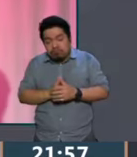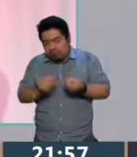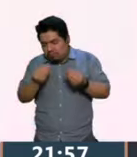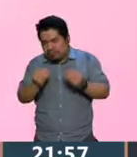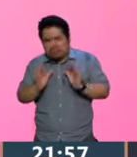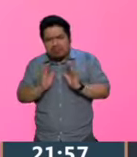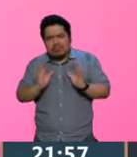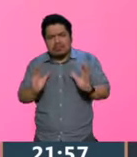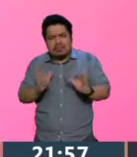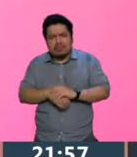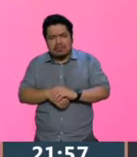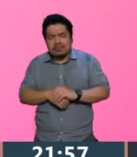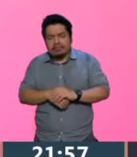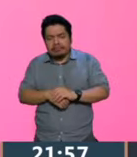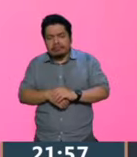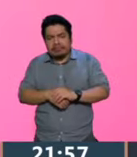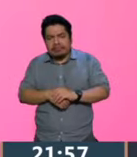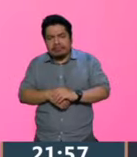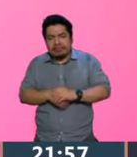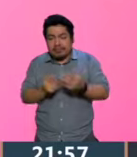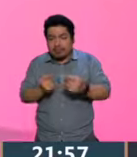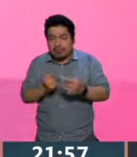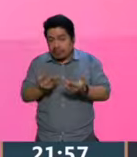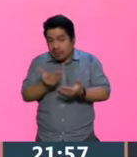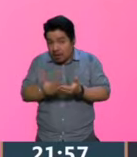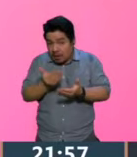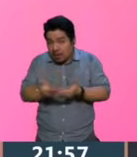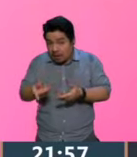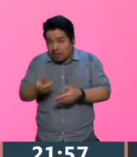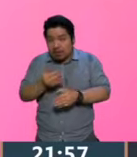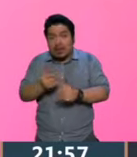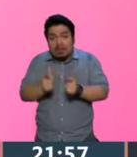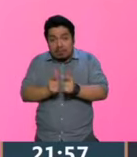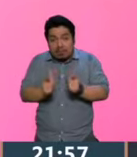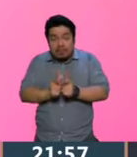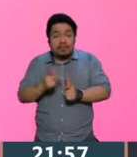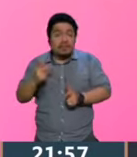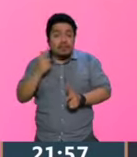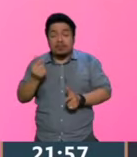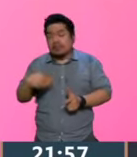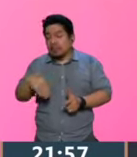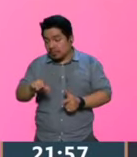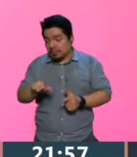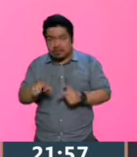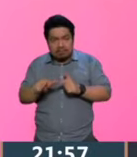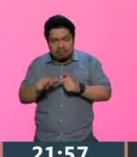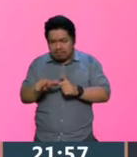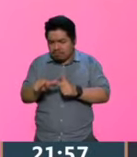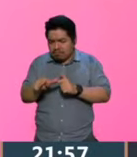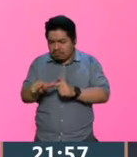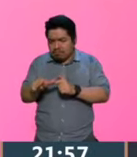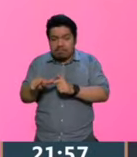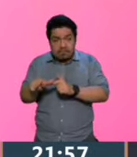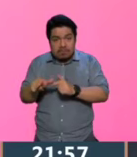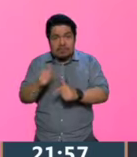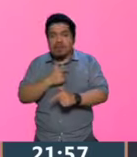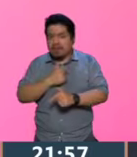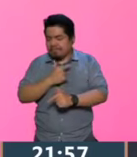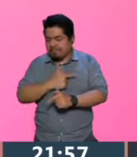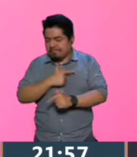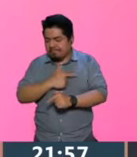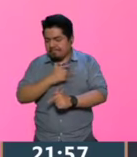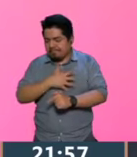no se esperaba el papel que iba a hacer, que ha hecho Movimiento Ciudadano y que vamos a seguir aumentando, y eso me da muchísimo